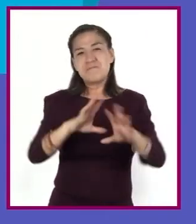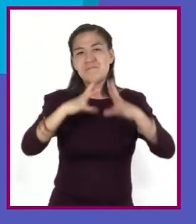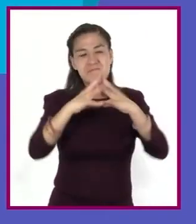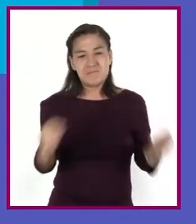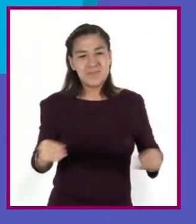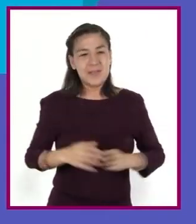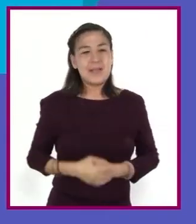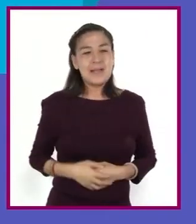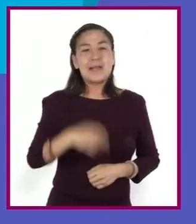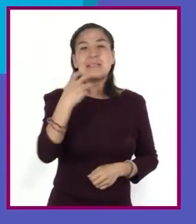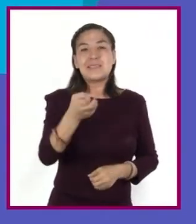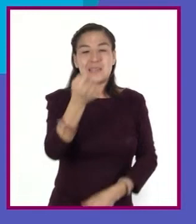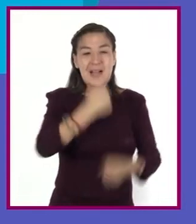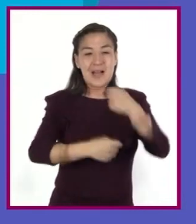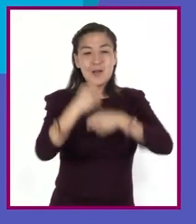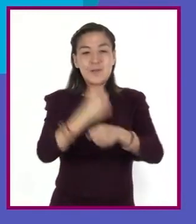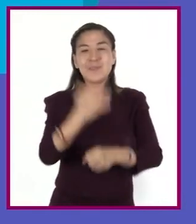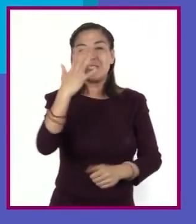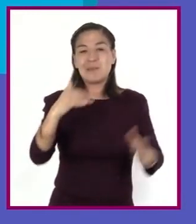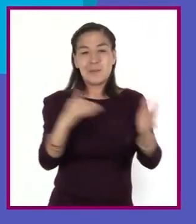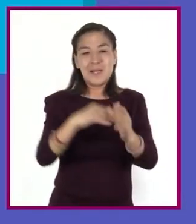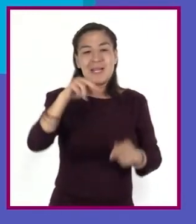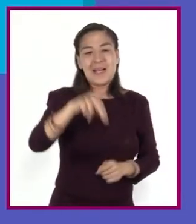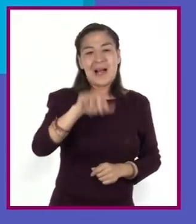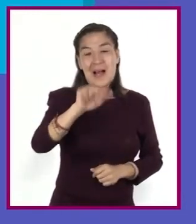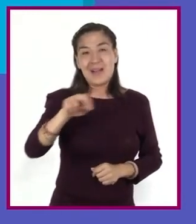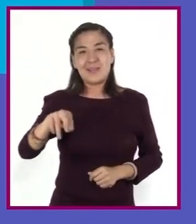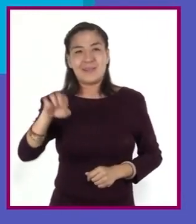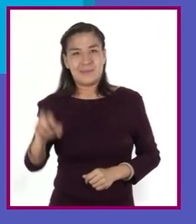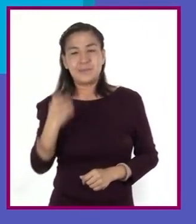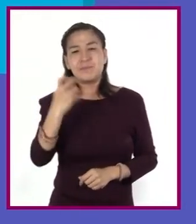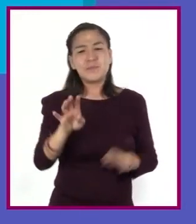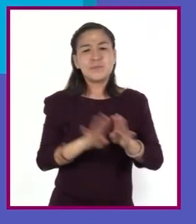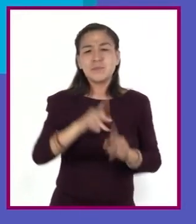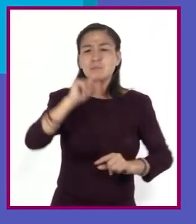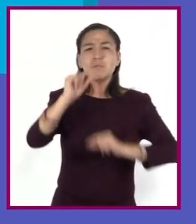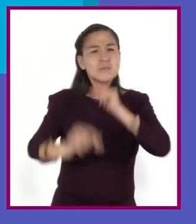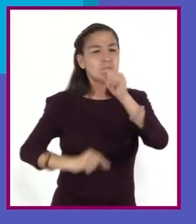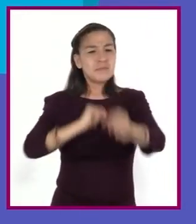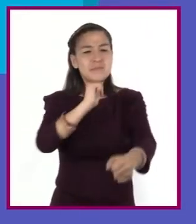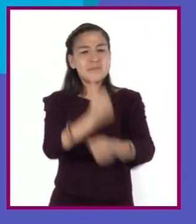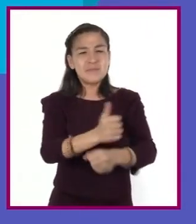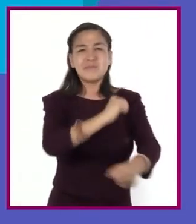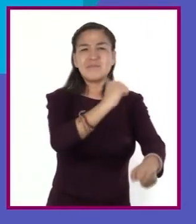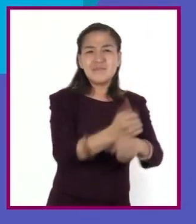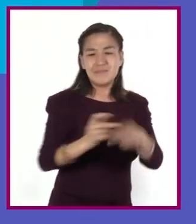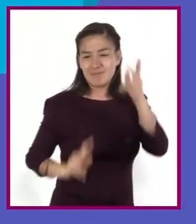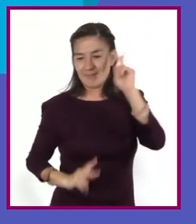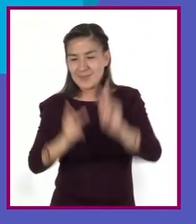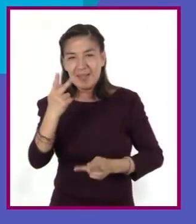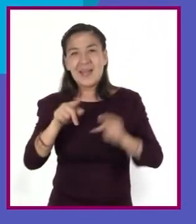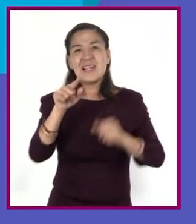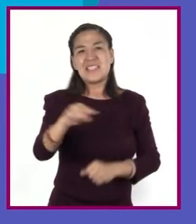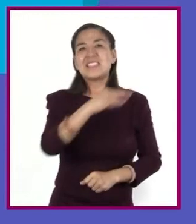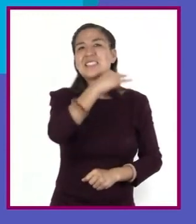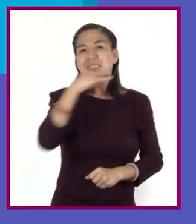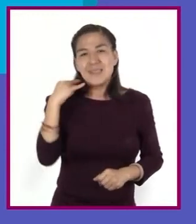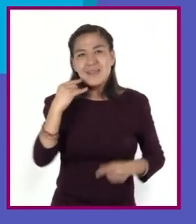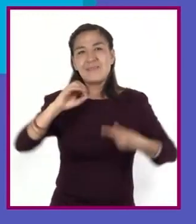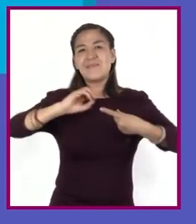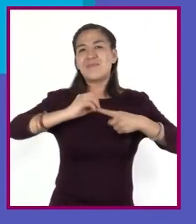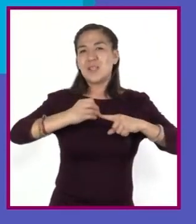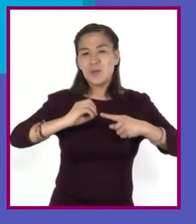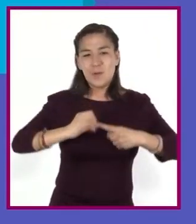antes de nuestra era, los pobladores que se fueron asentando poco a poco comenzaron a cultivar plantas como chile,